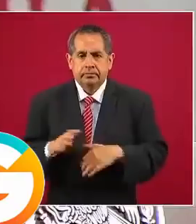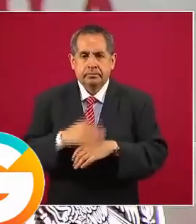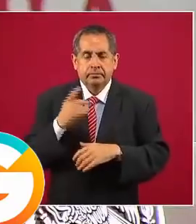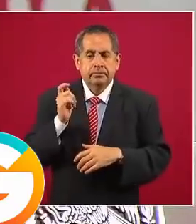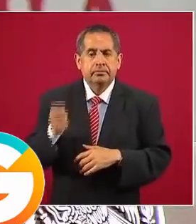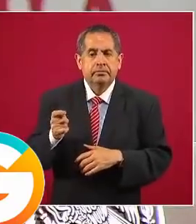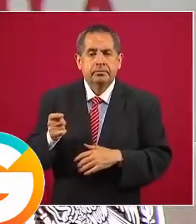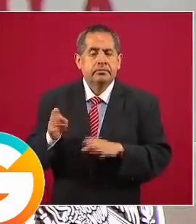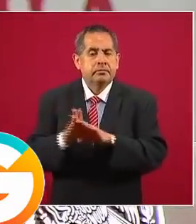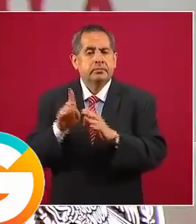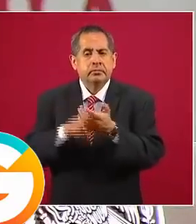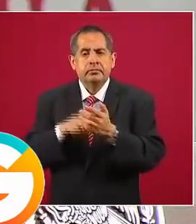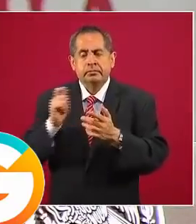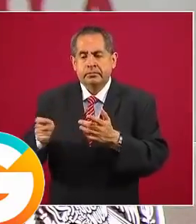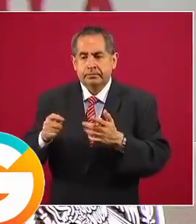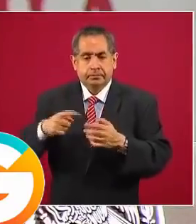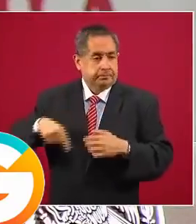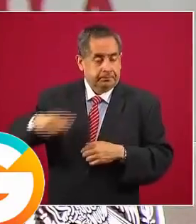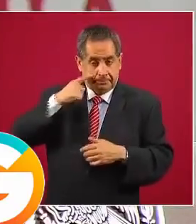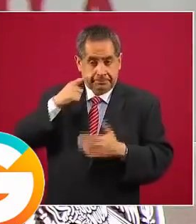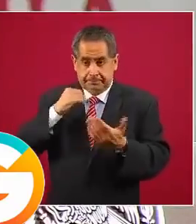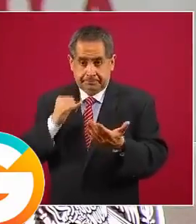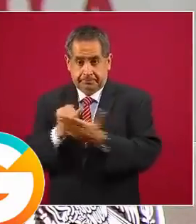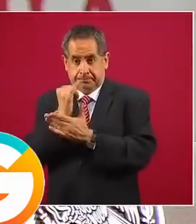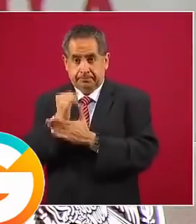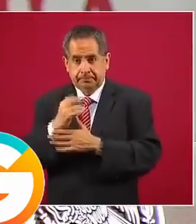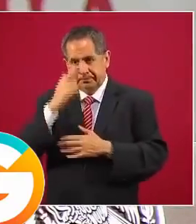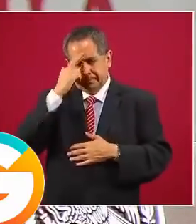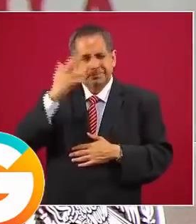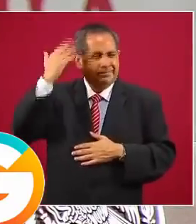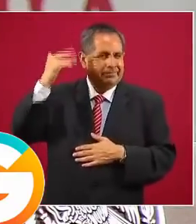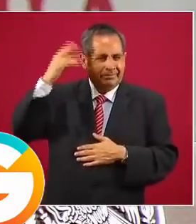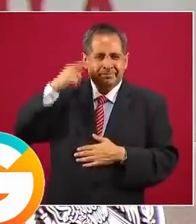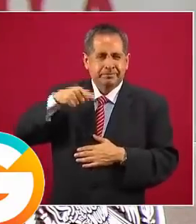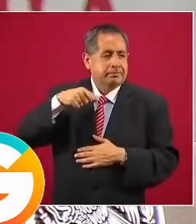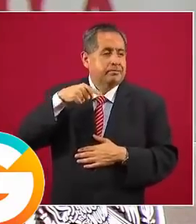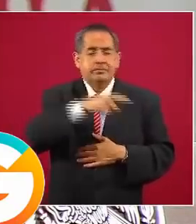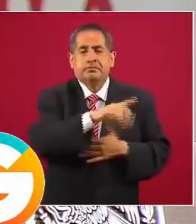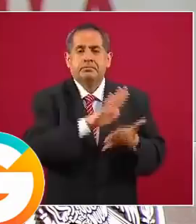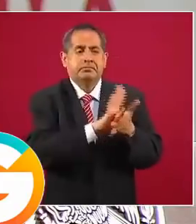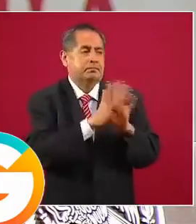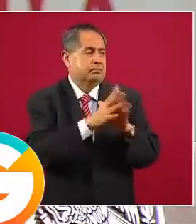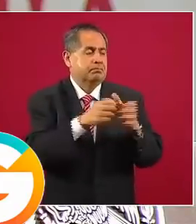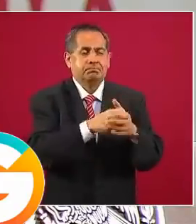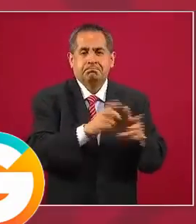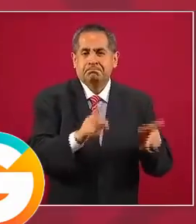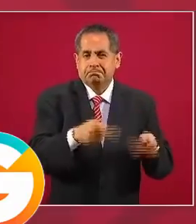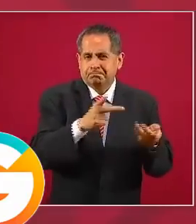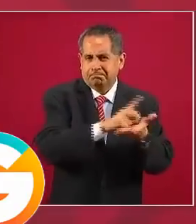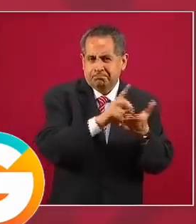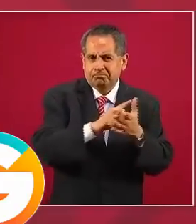cuando se tomó la decisión de declarar la guerra al narcotráfico,